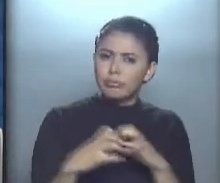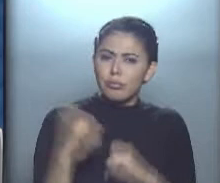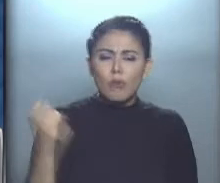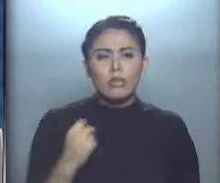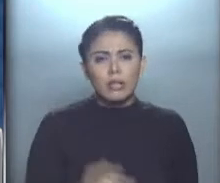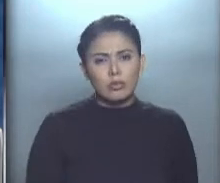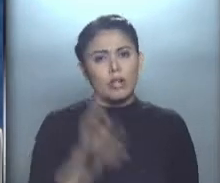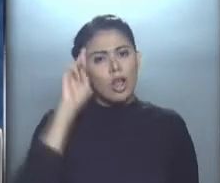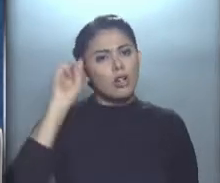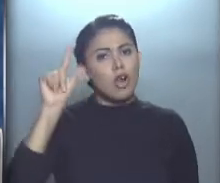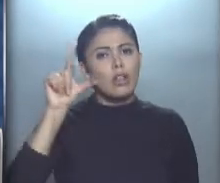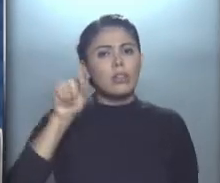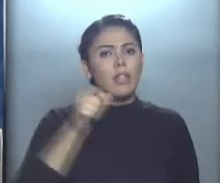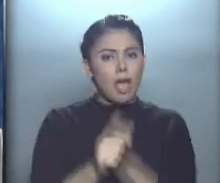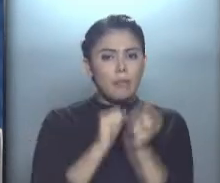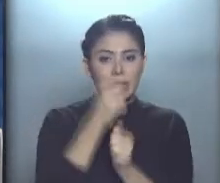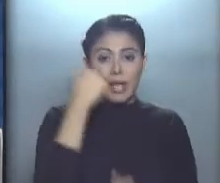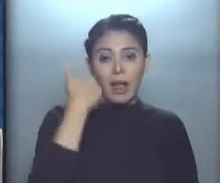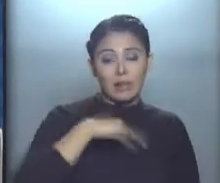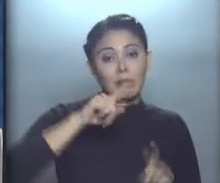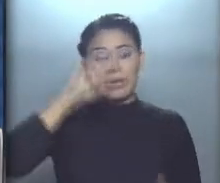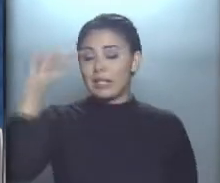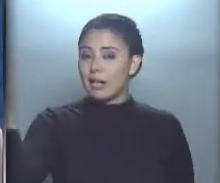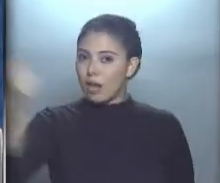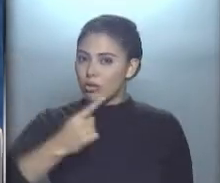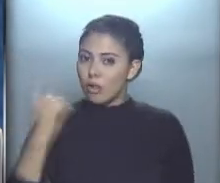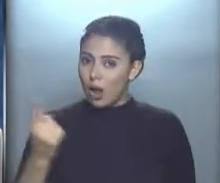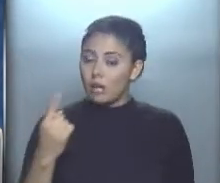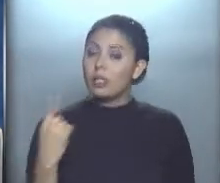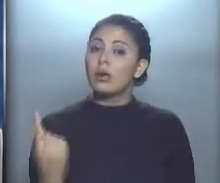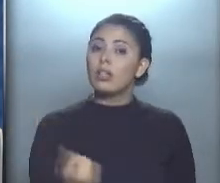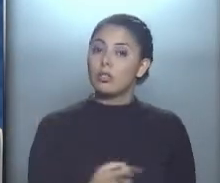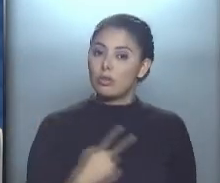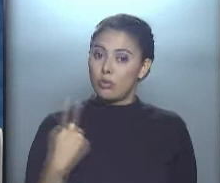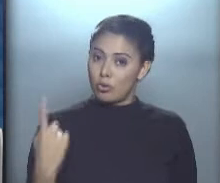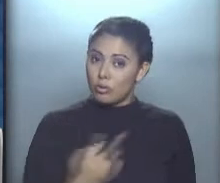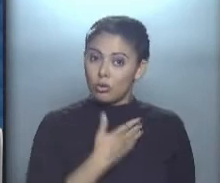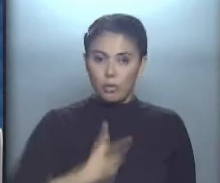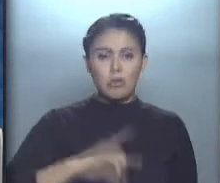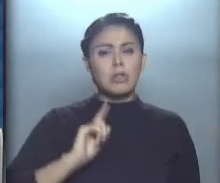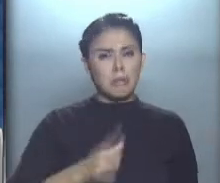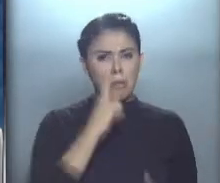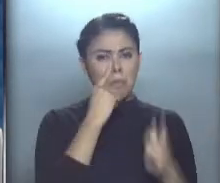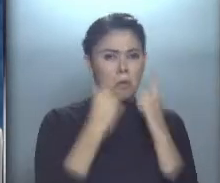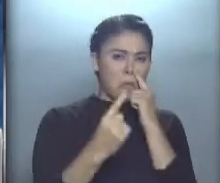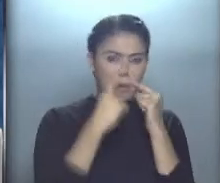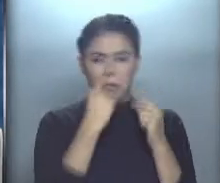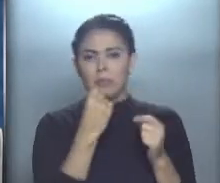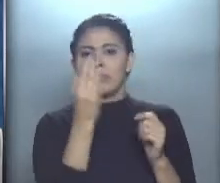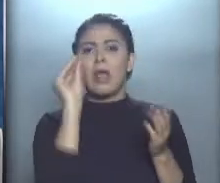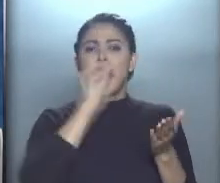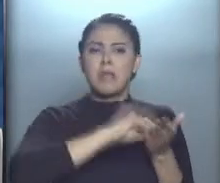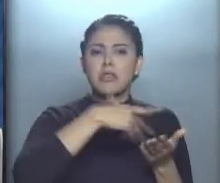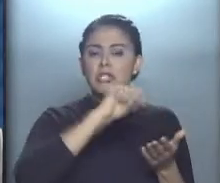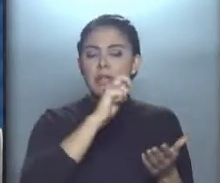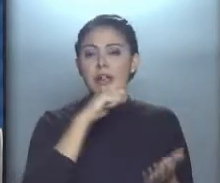respecto al rol del empresariado nacional e internacional, porque nosotros también nos quejamos de los precios de transferencias